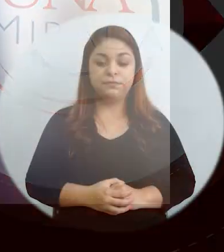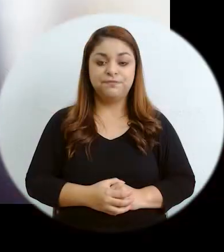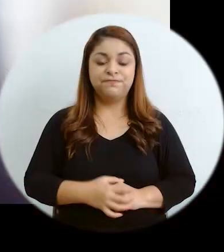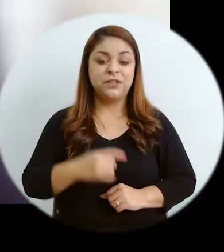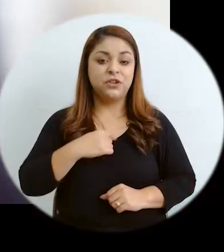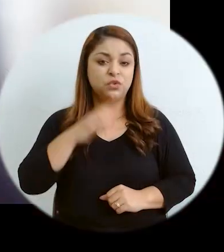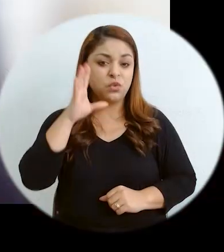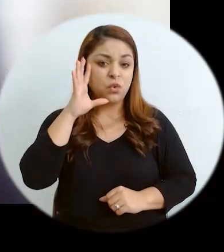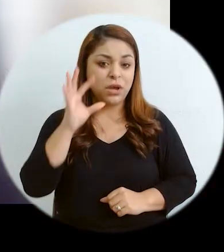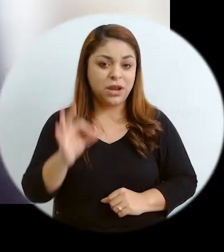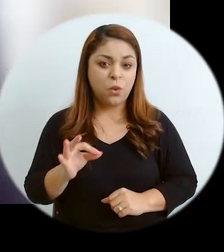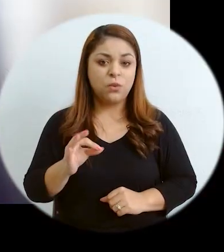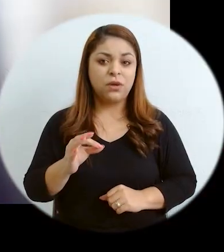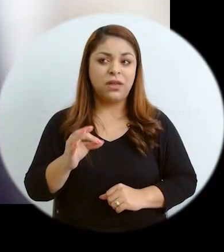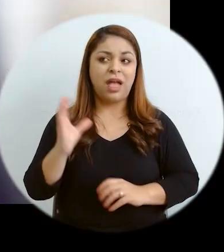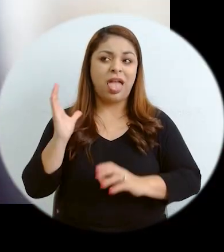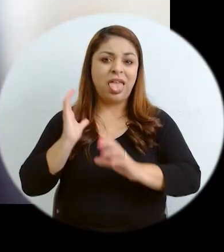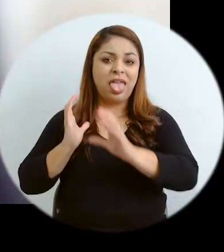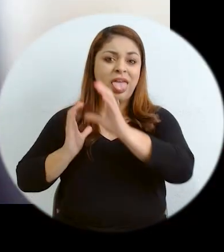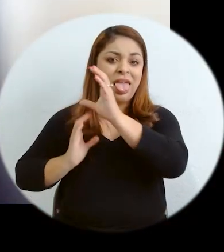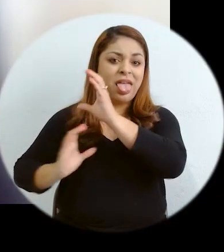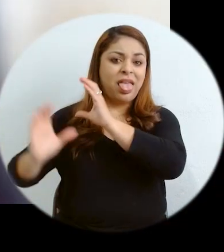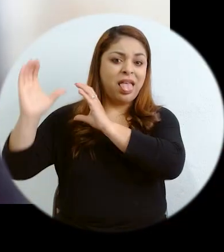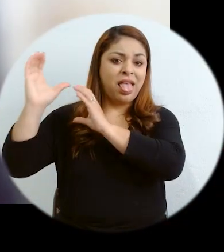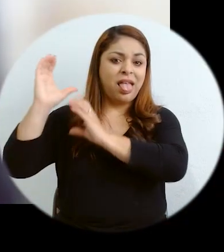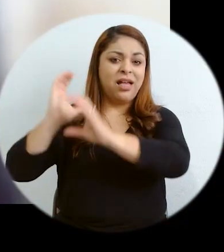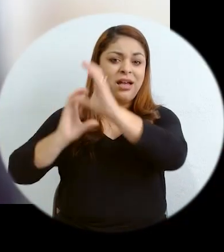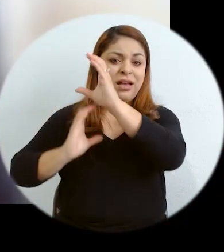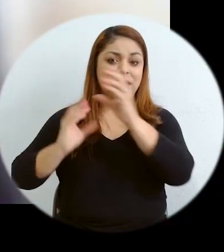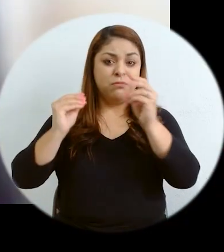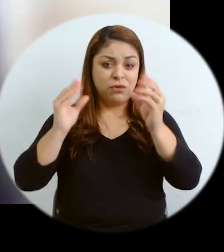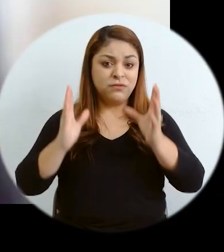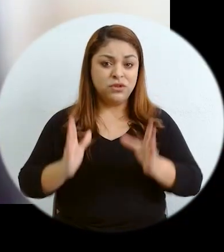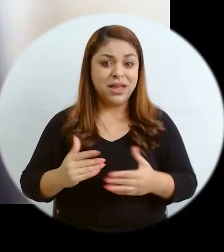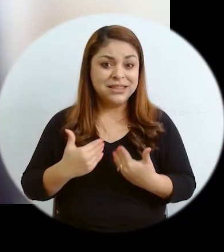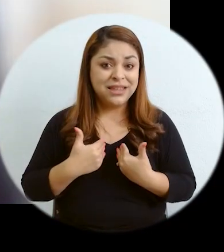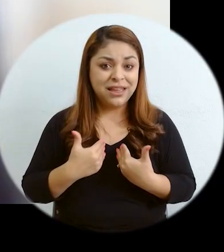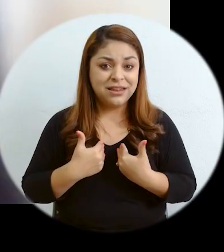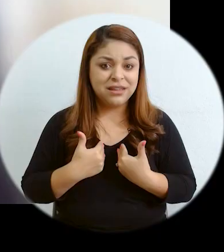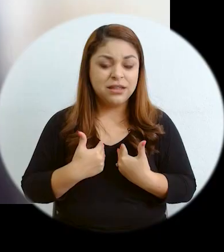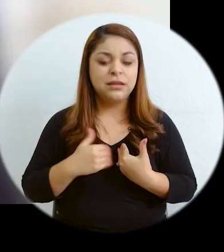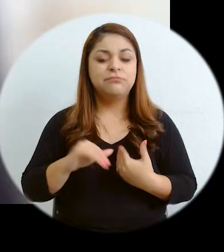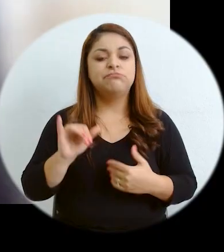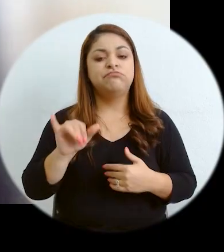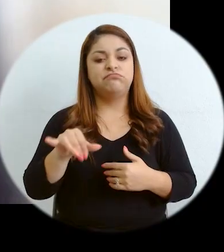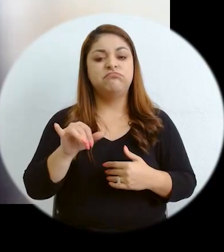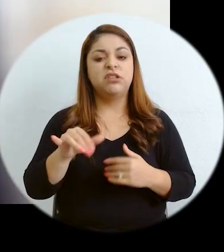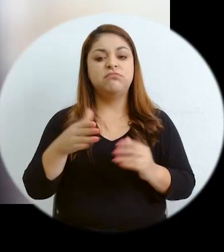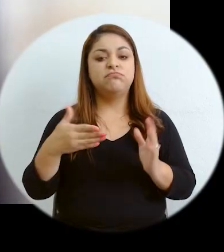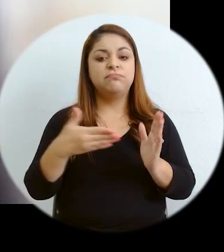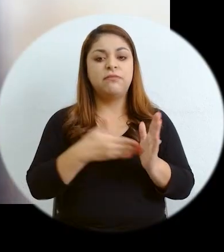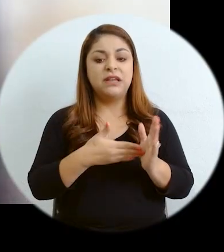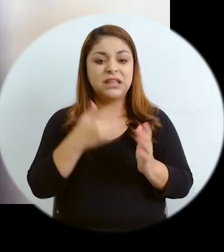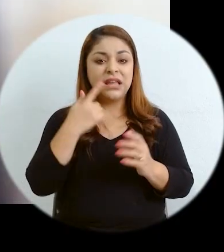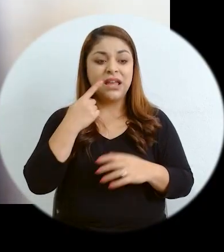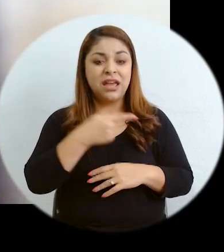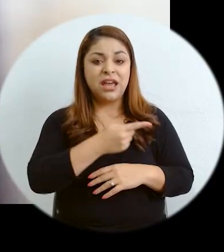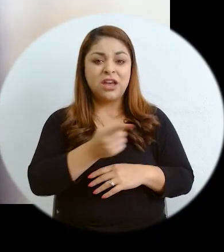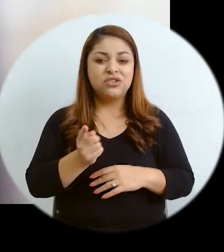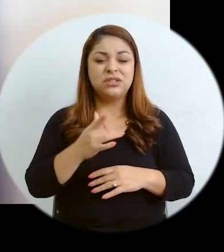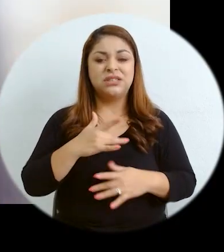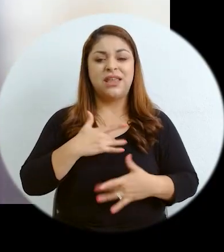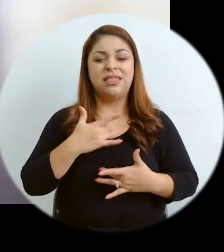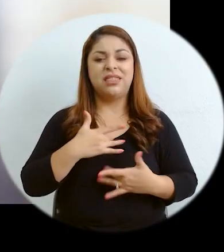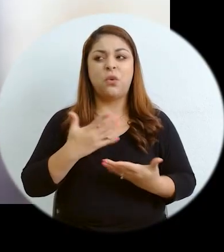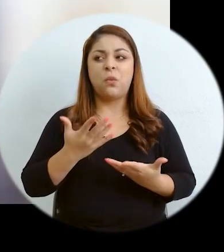Yo creo que la sobrecarga que los docentes en algún momento han tenido hace que ellos